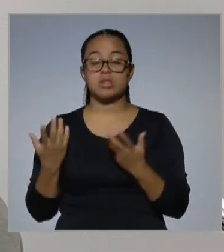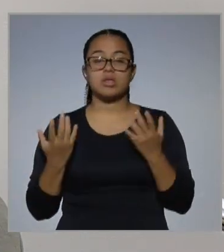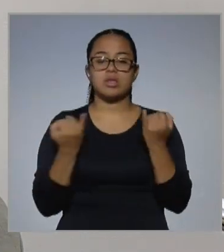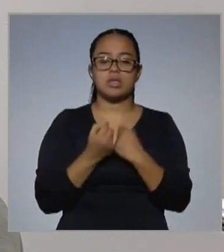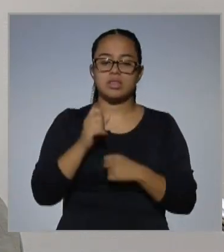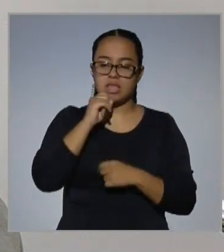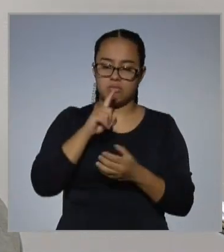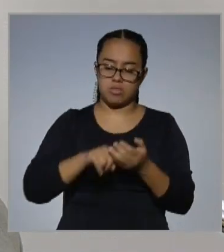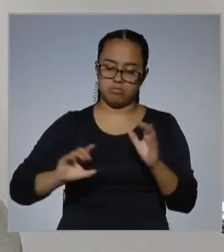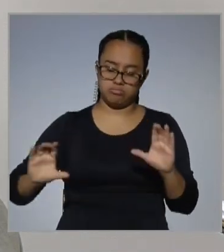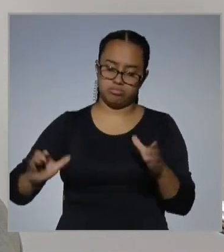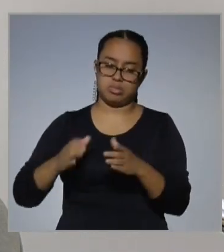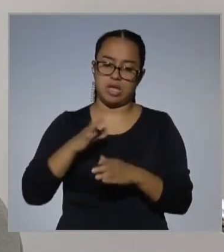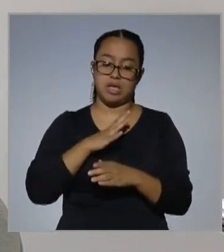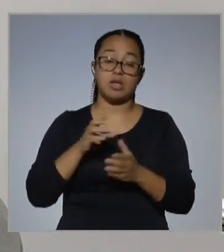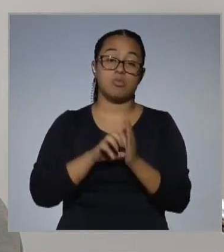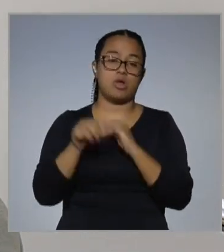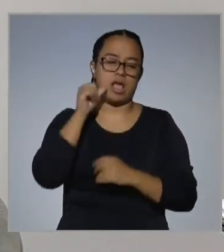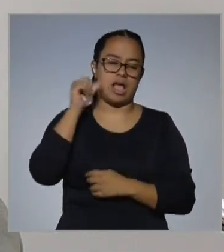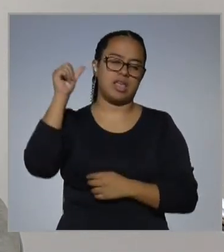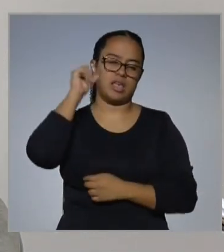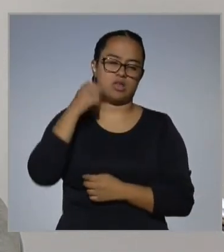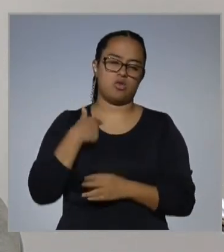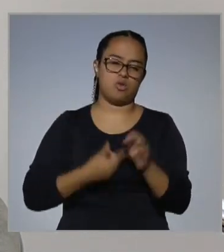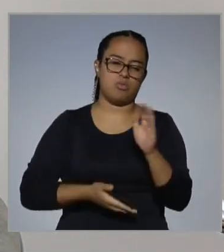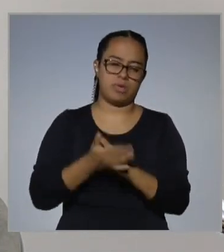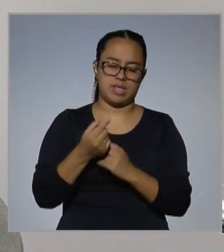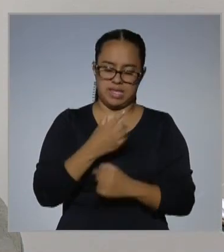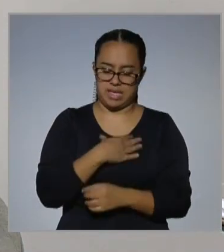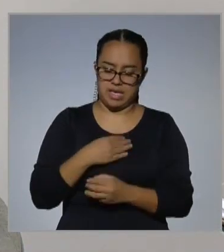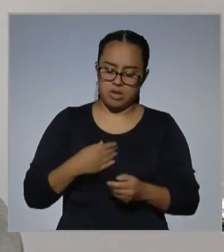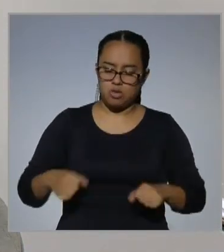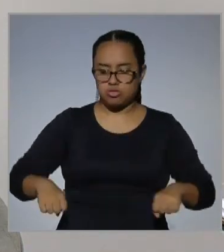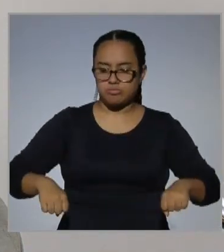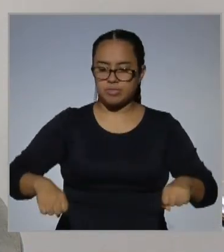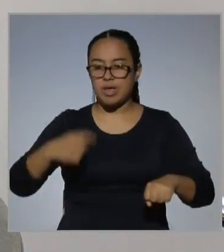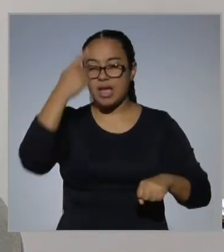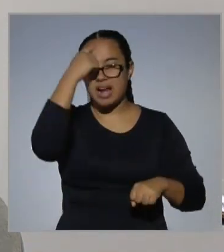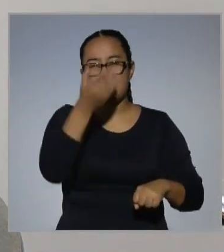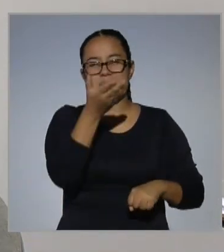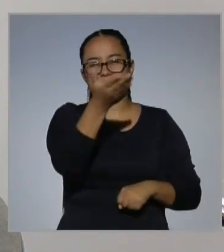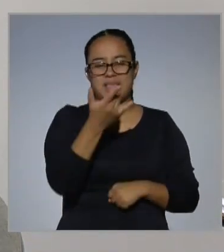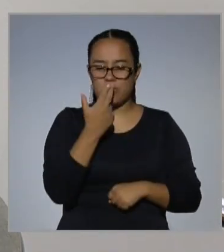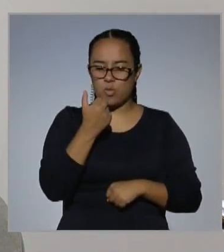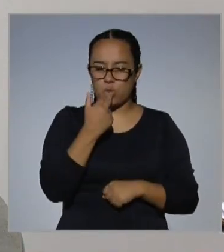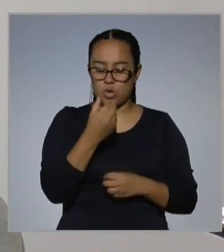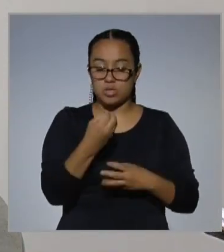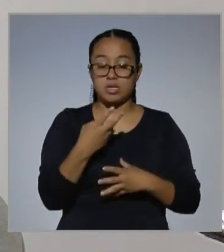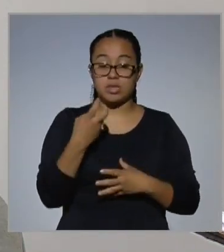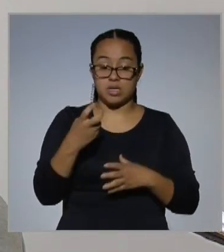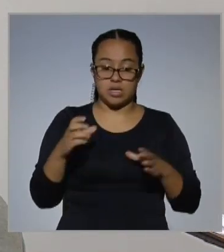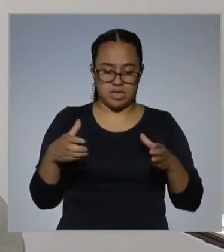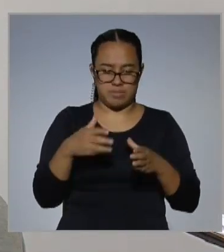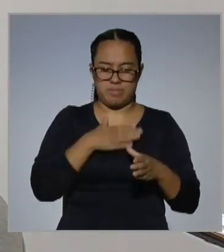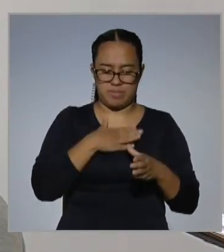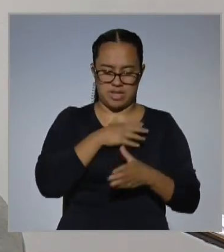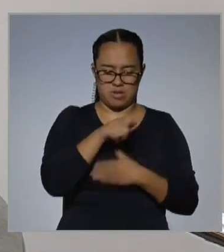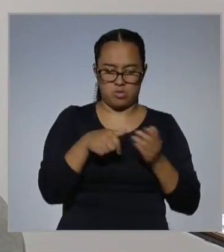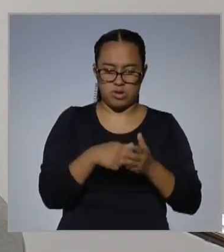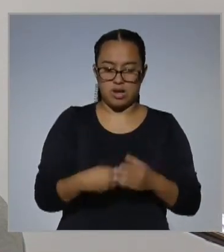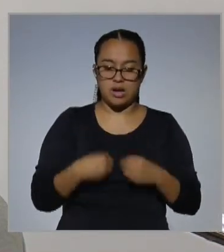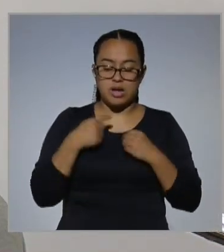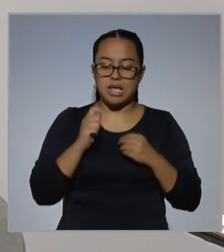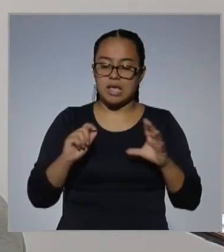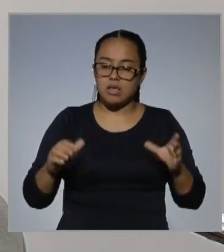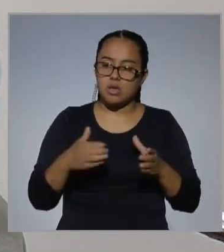a esas colectividades, ¿no? El día de ayer yo salía con mis niños a pedir calaverita y parte del colectivo, del lugar donde vivo, es